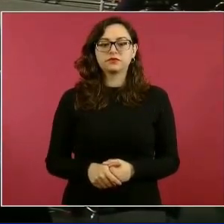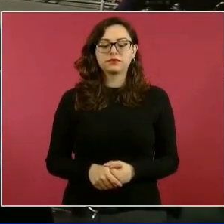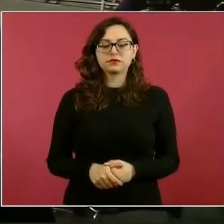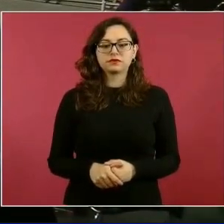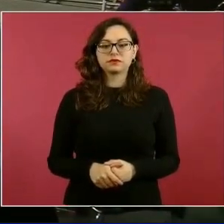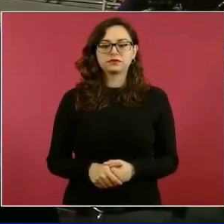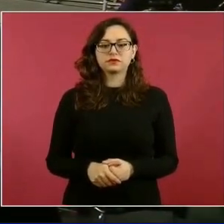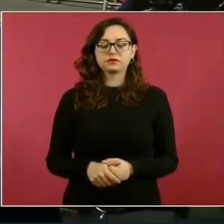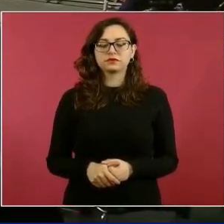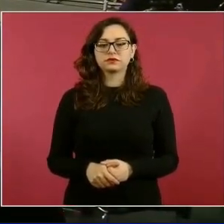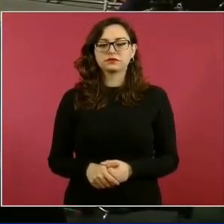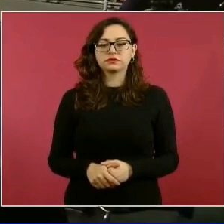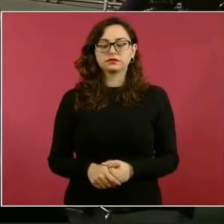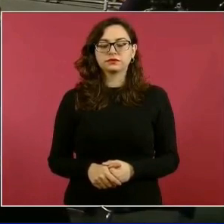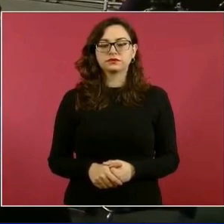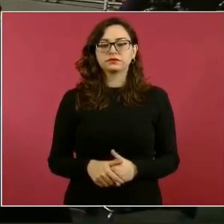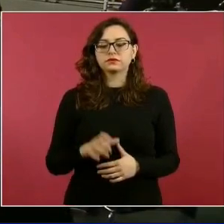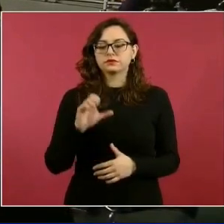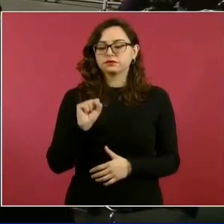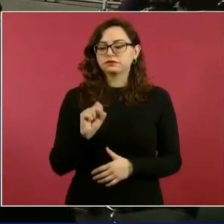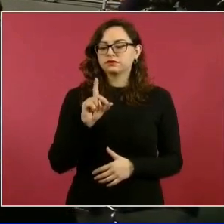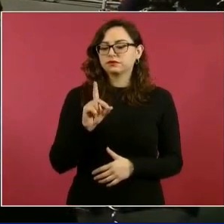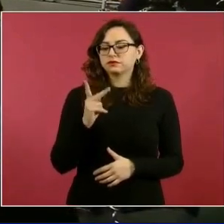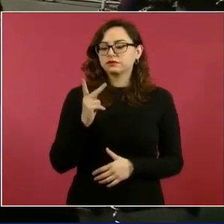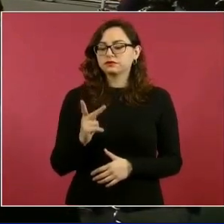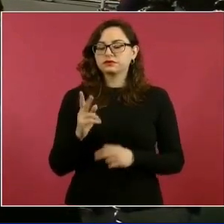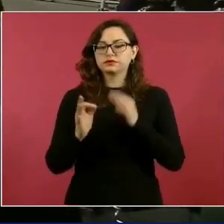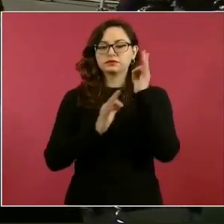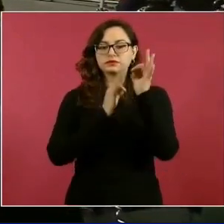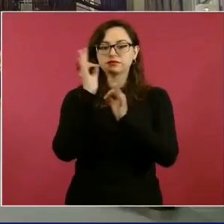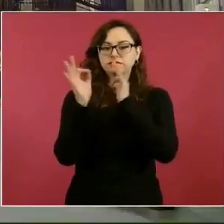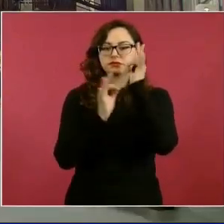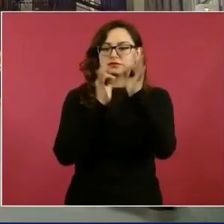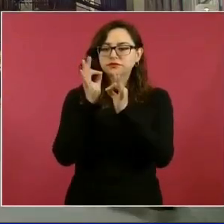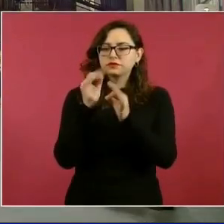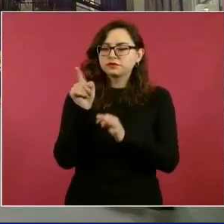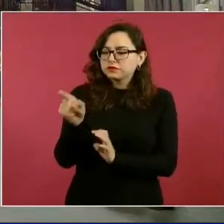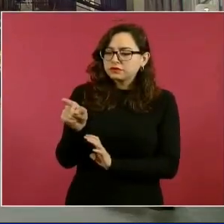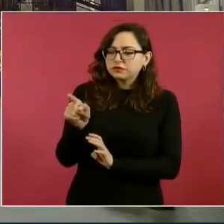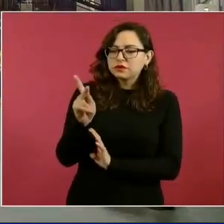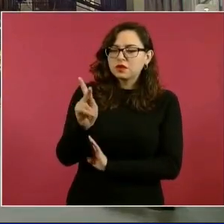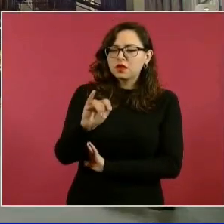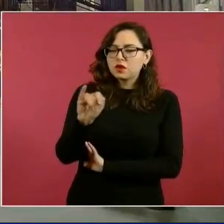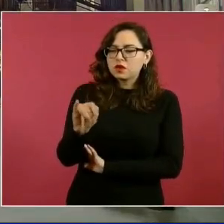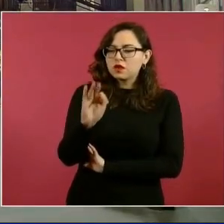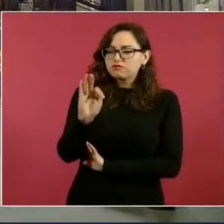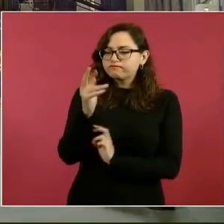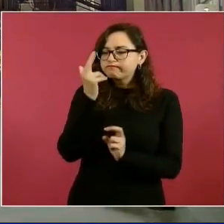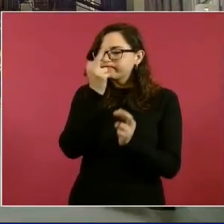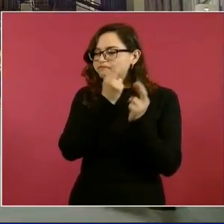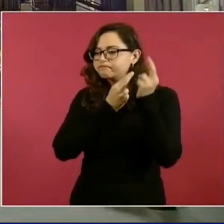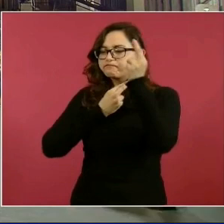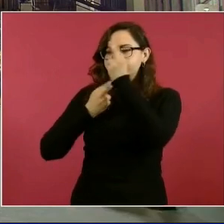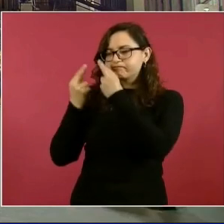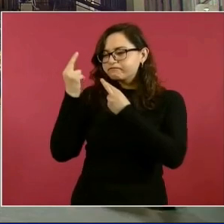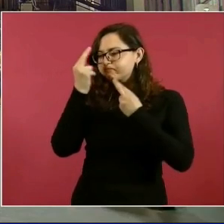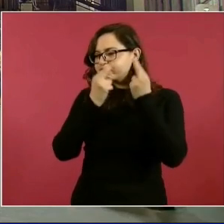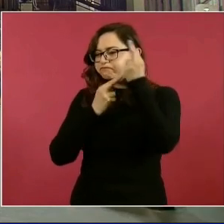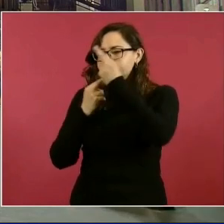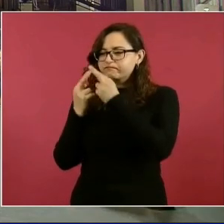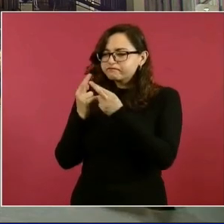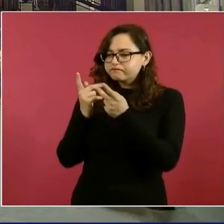hemos estado analizando en SDP Noticias al Poder Judicial y vemos que no hay